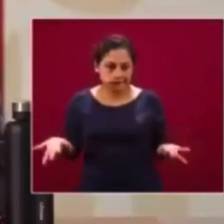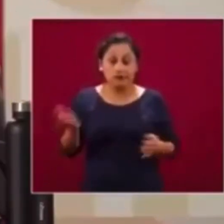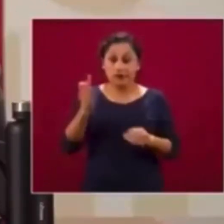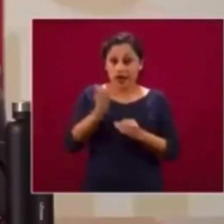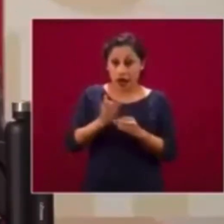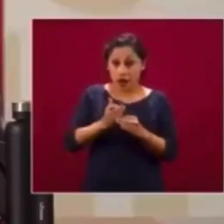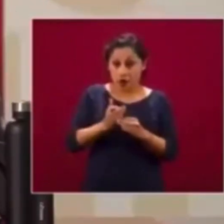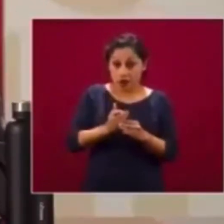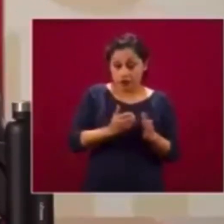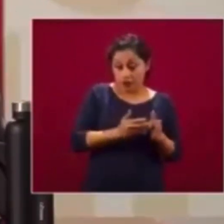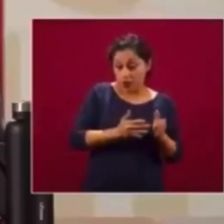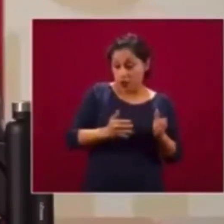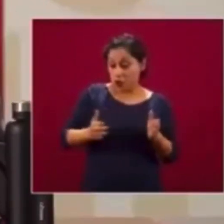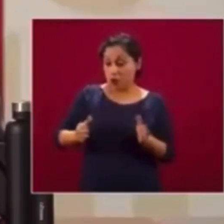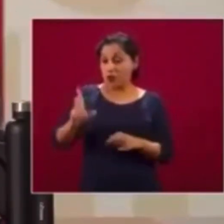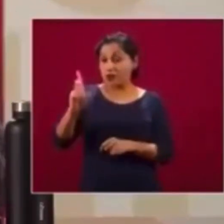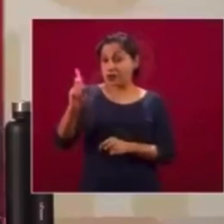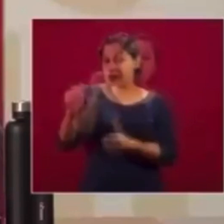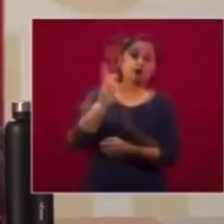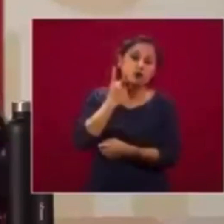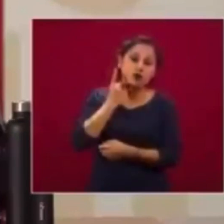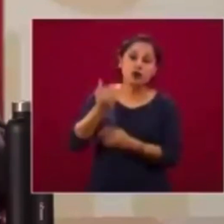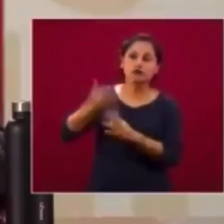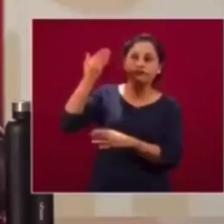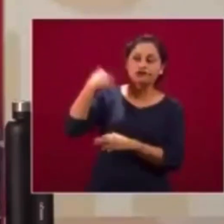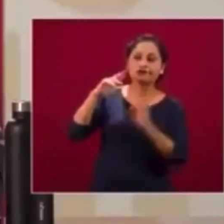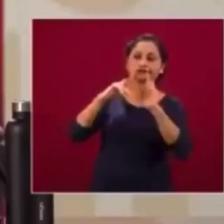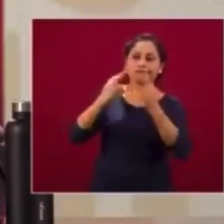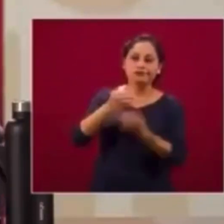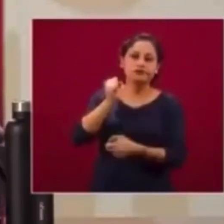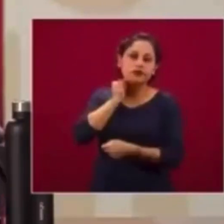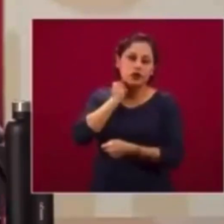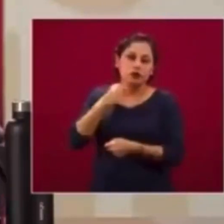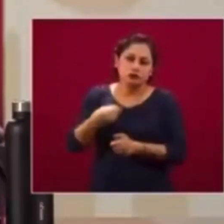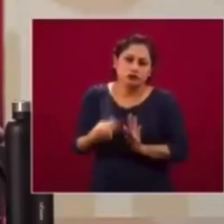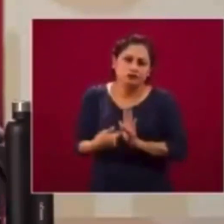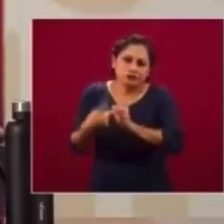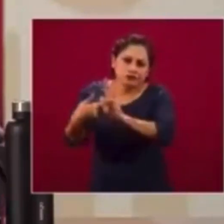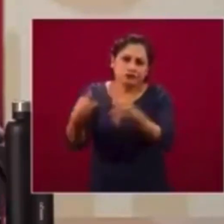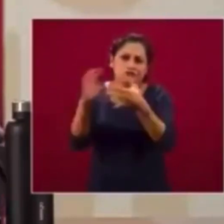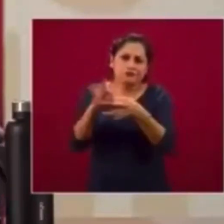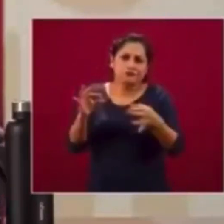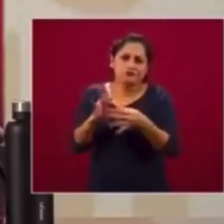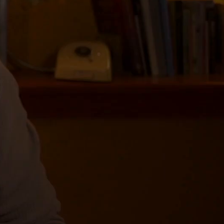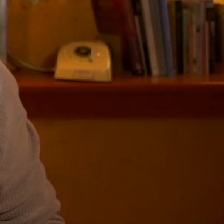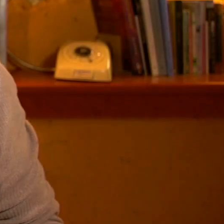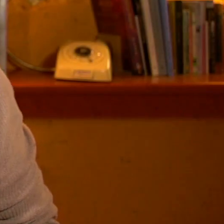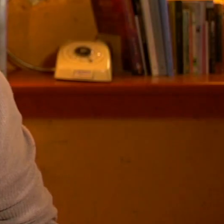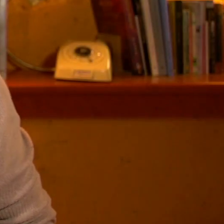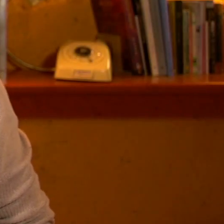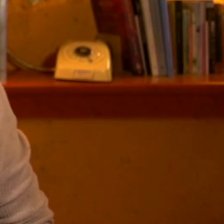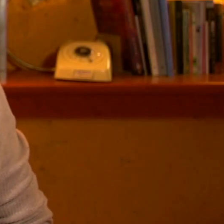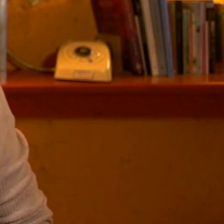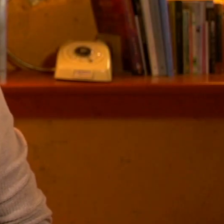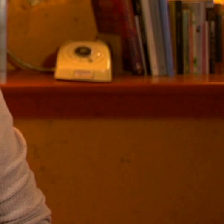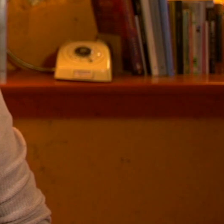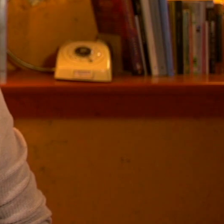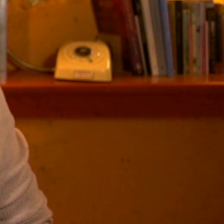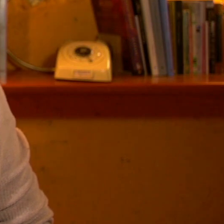el intervalo hasta 30.000 o 35.000, y es el intervalo plausible de lo que podemos encontrar. Uf.